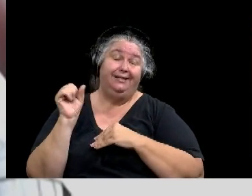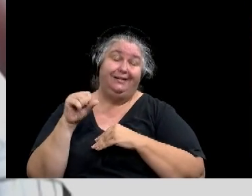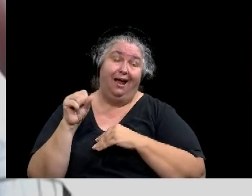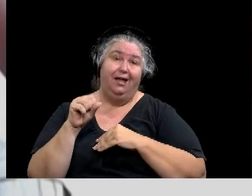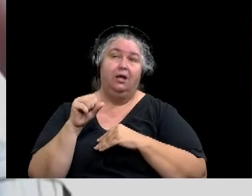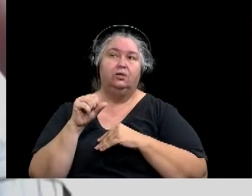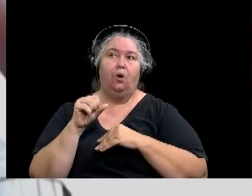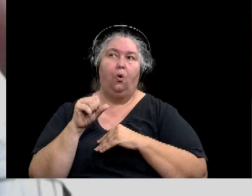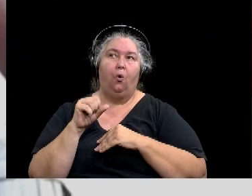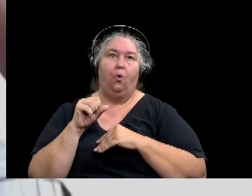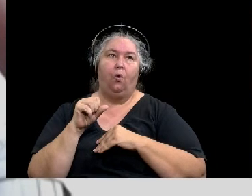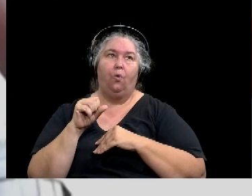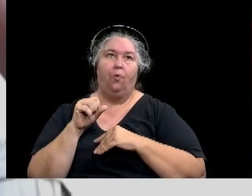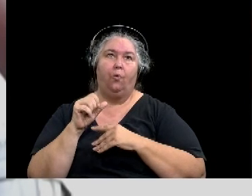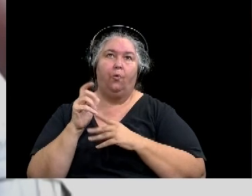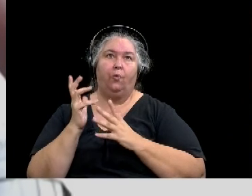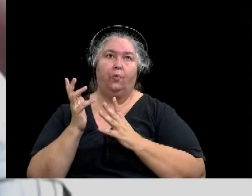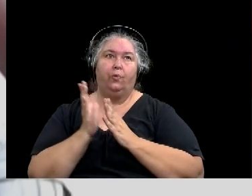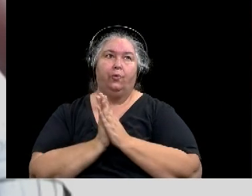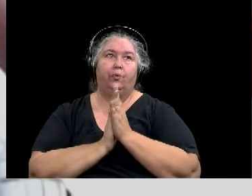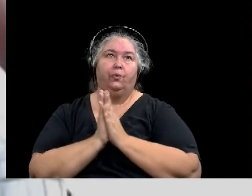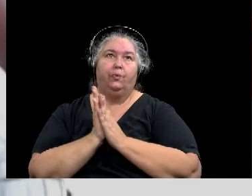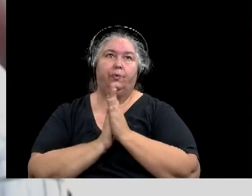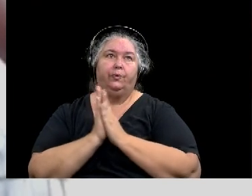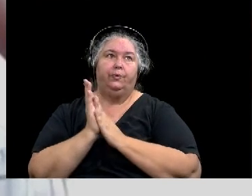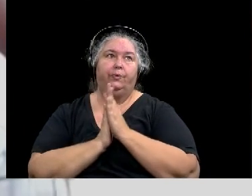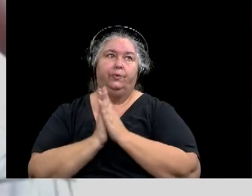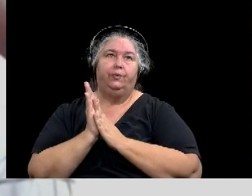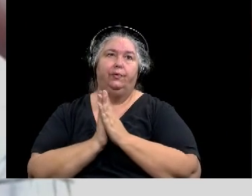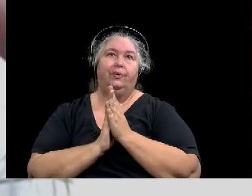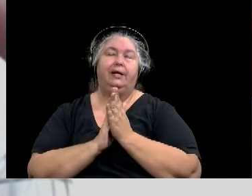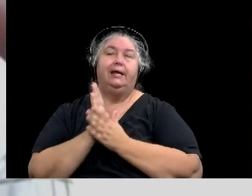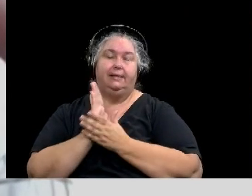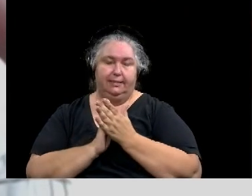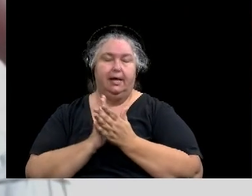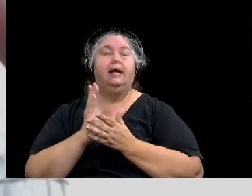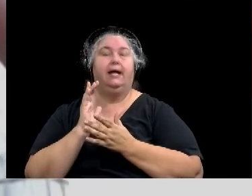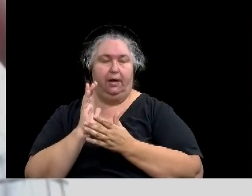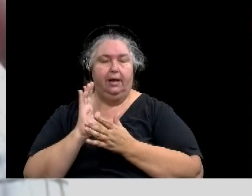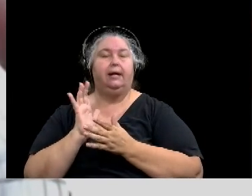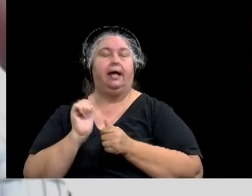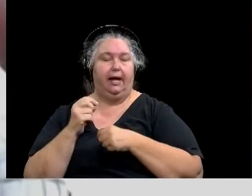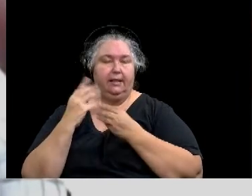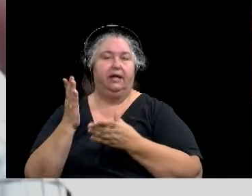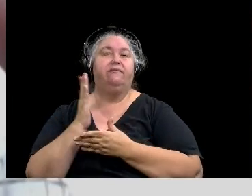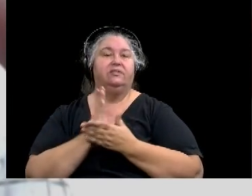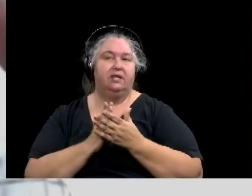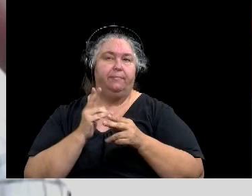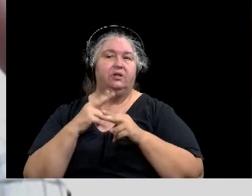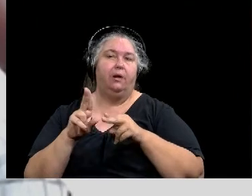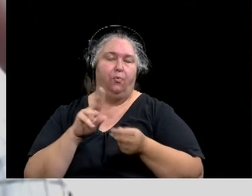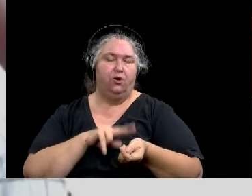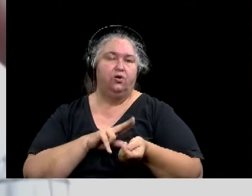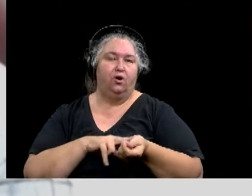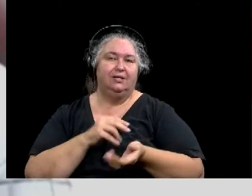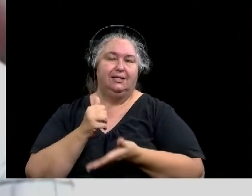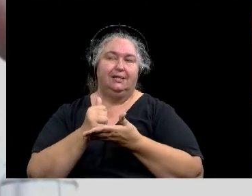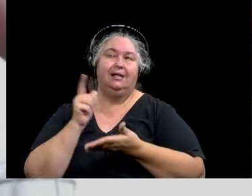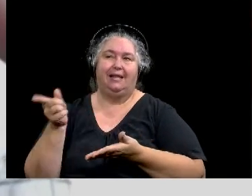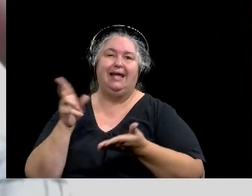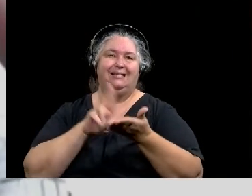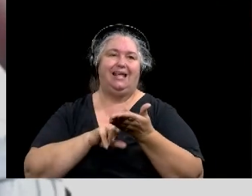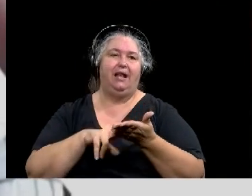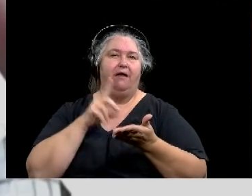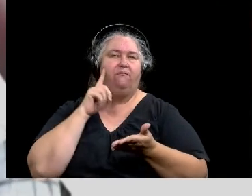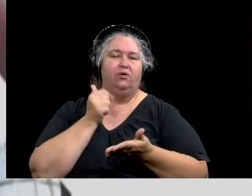y necesidades a través de nuestro país que hay enfermeras que enfermeros